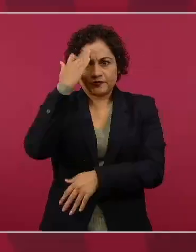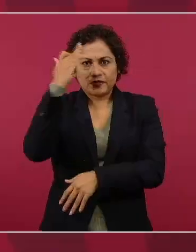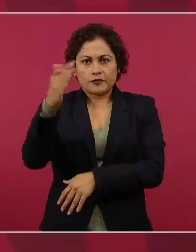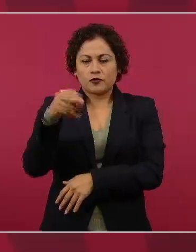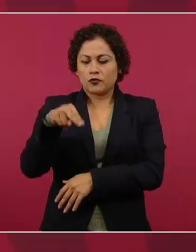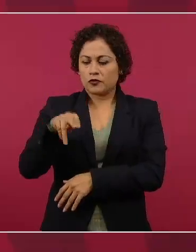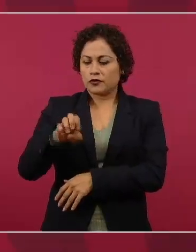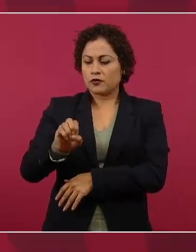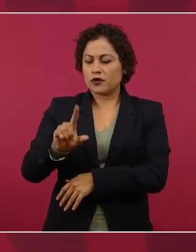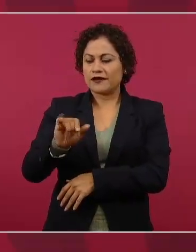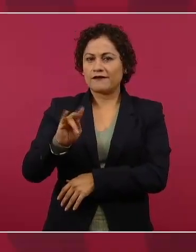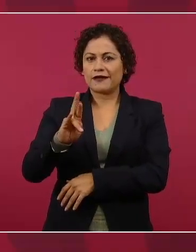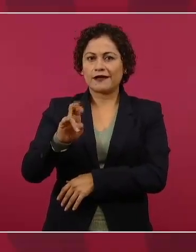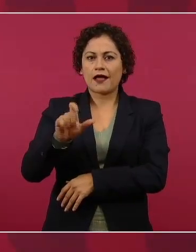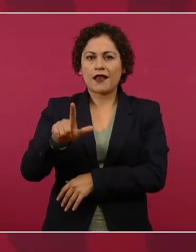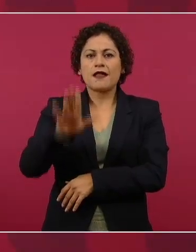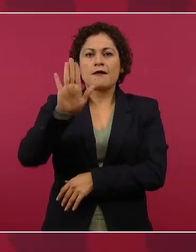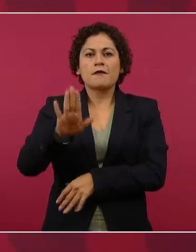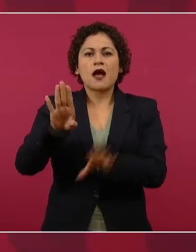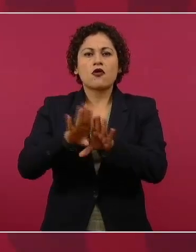entrar en un túnel,